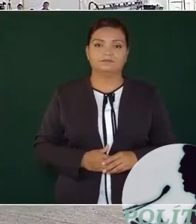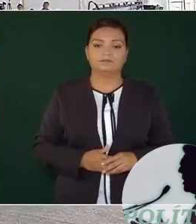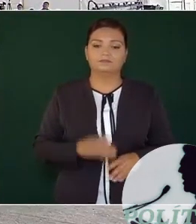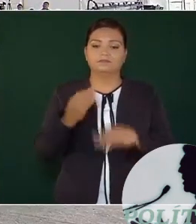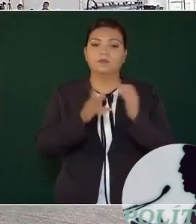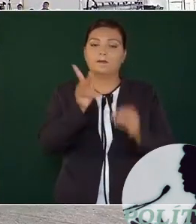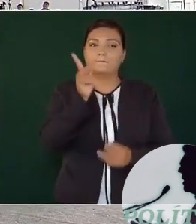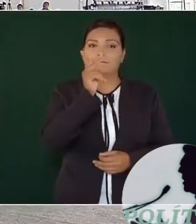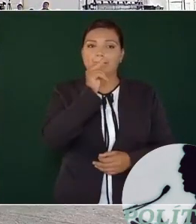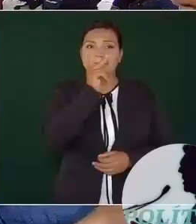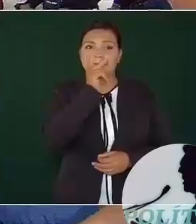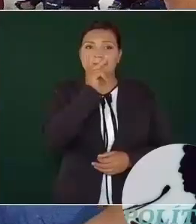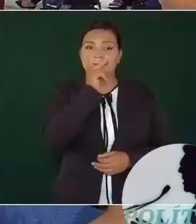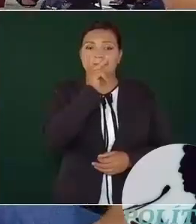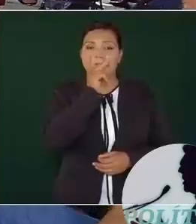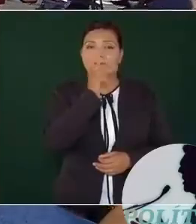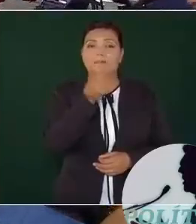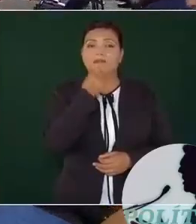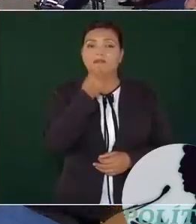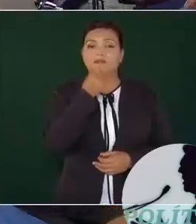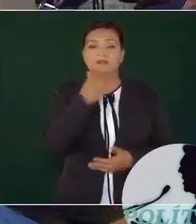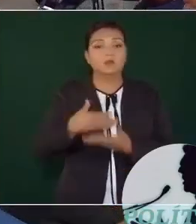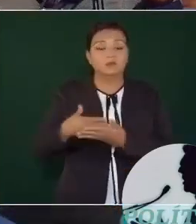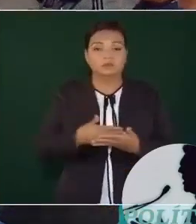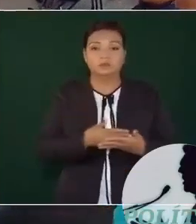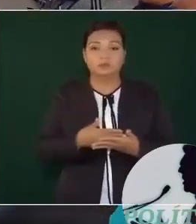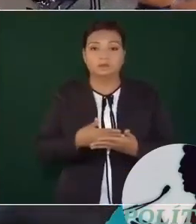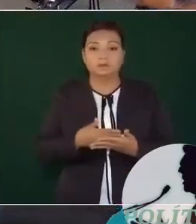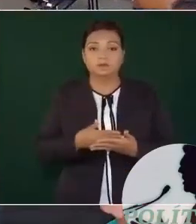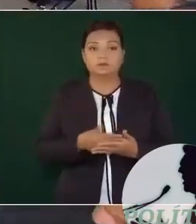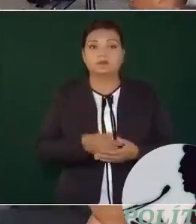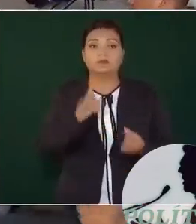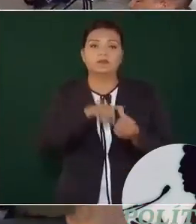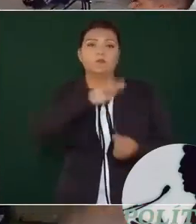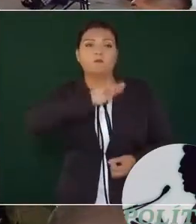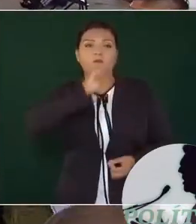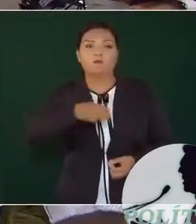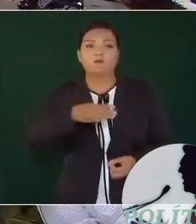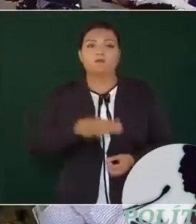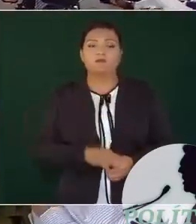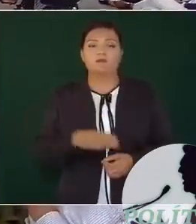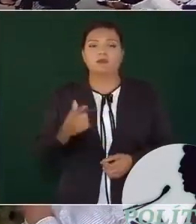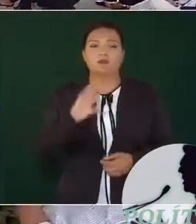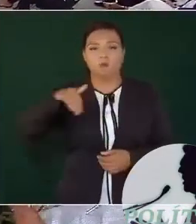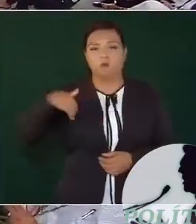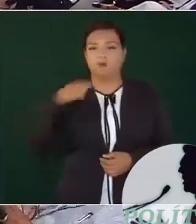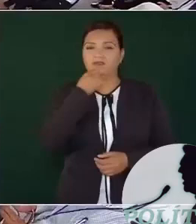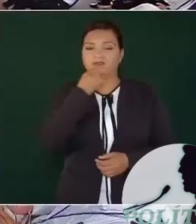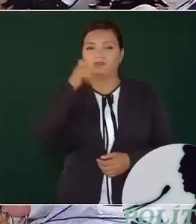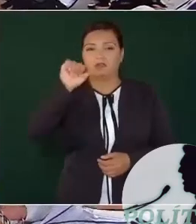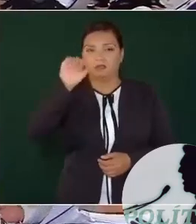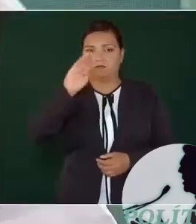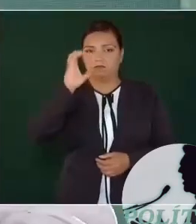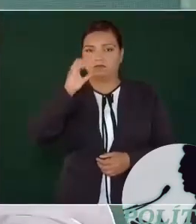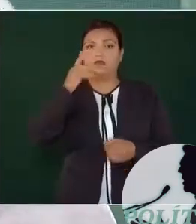Los papás de los niños, de los bebés que perdieron la vida en la guardería ABC, habían puesto